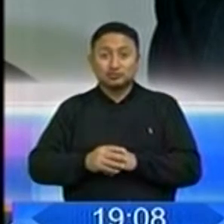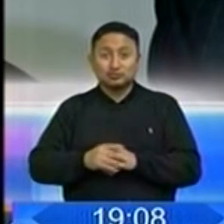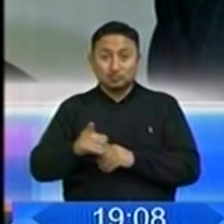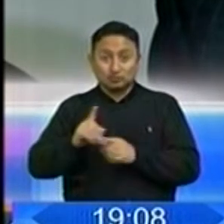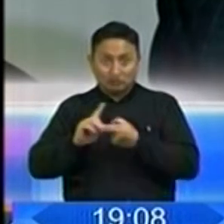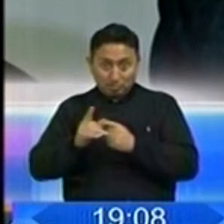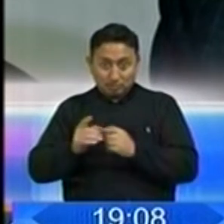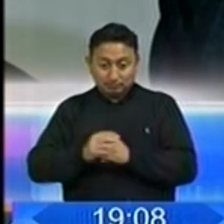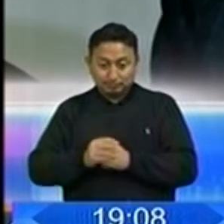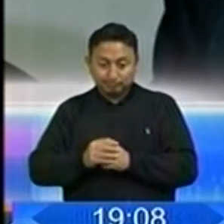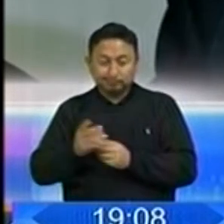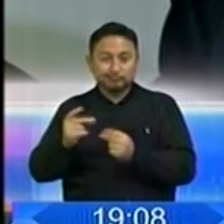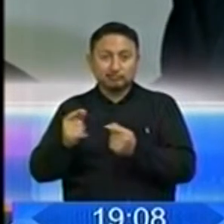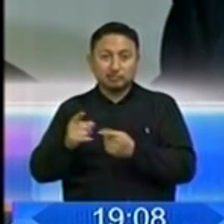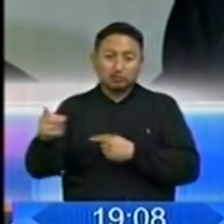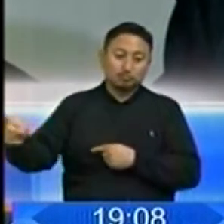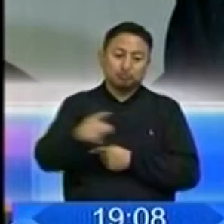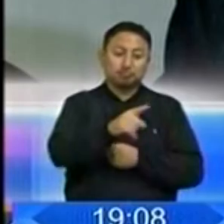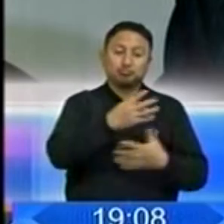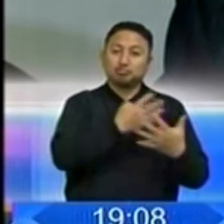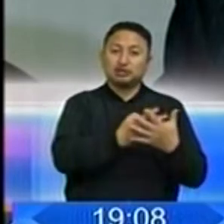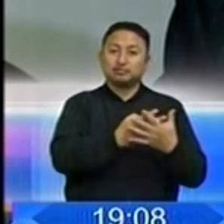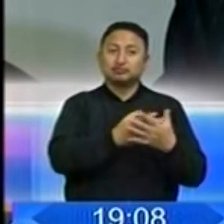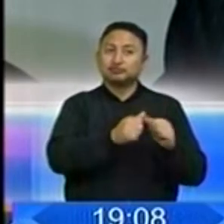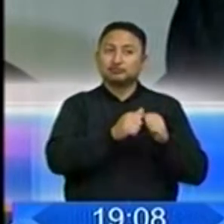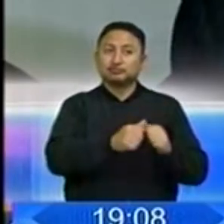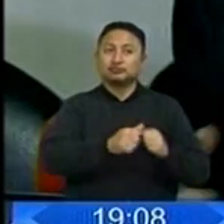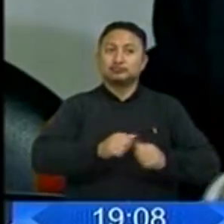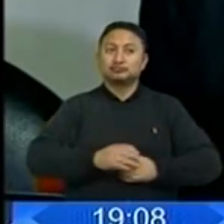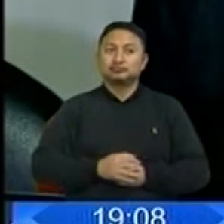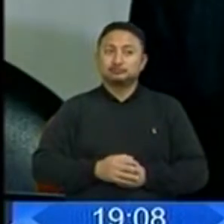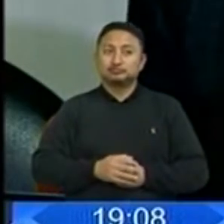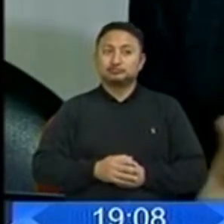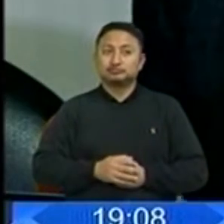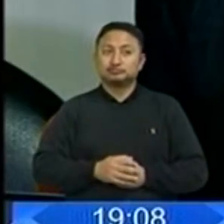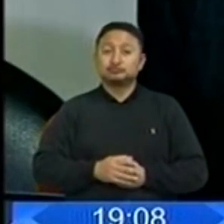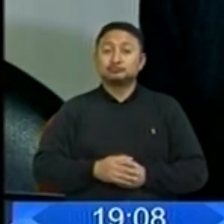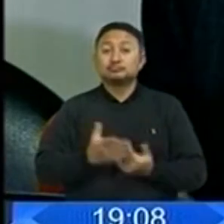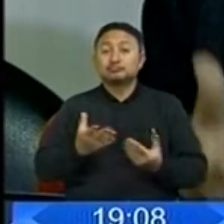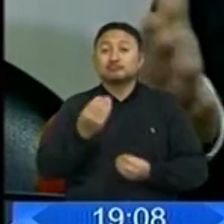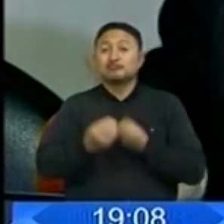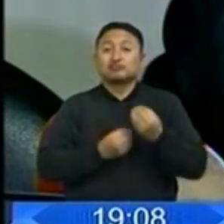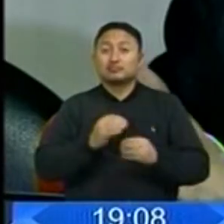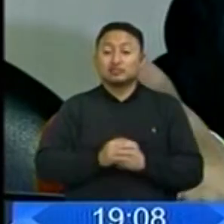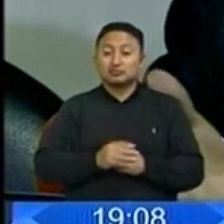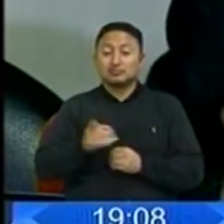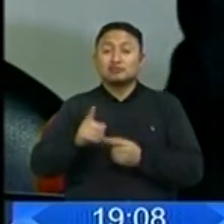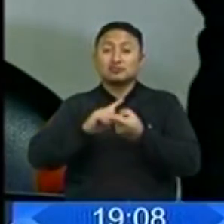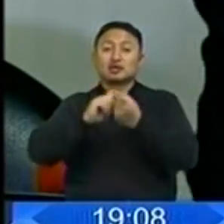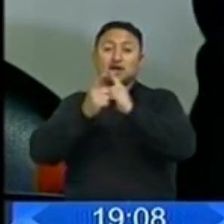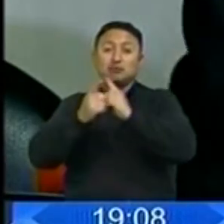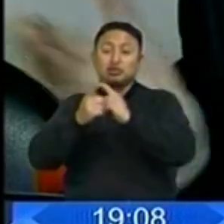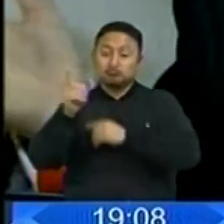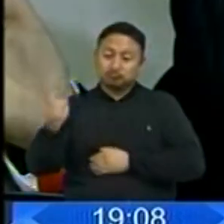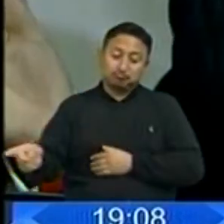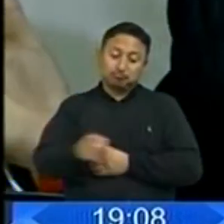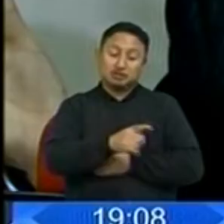medidas se procederá de conformidad con la ley. ¿Cuál es el procedimiento conformidad? Revocarlas